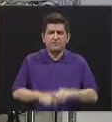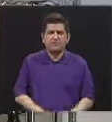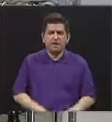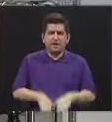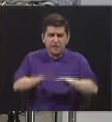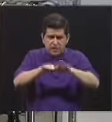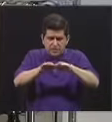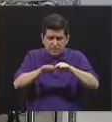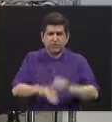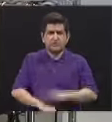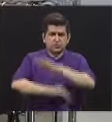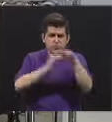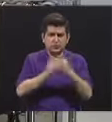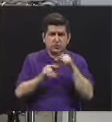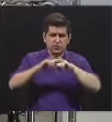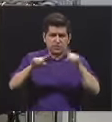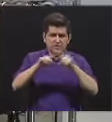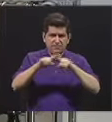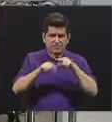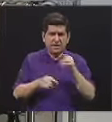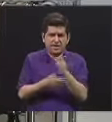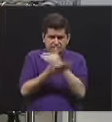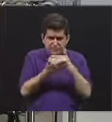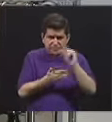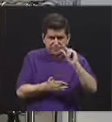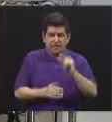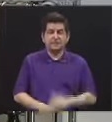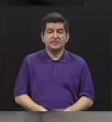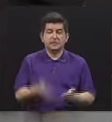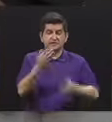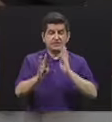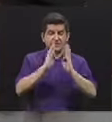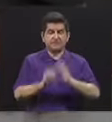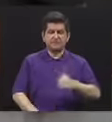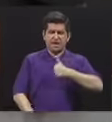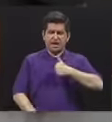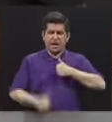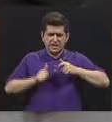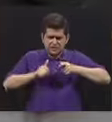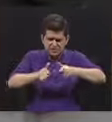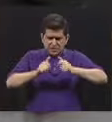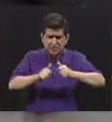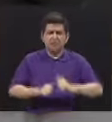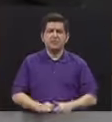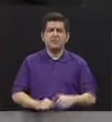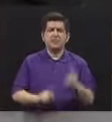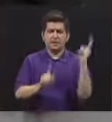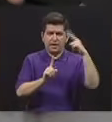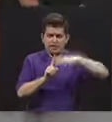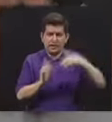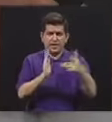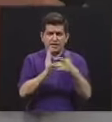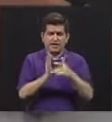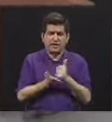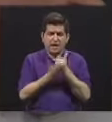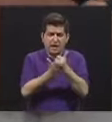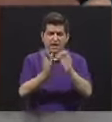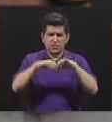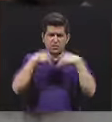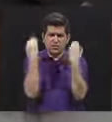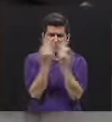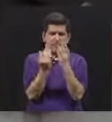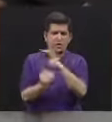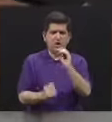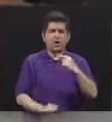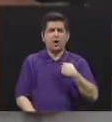y y la parte del pie verdad todo lo que son las articulaciones pequeñas del pie aunque se hable de automasaje Esta técnica se puede aplicar con ayuda de un